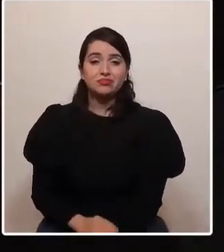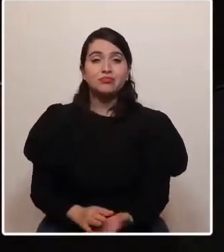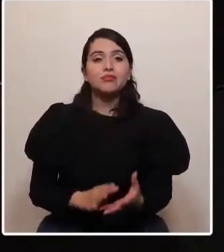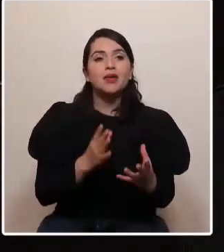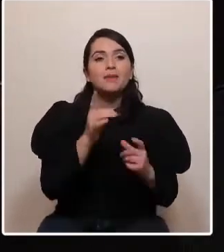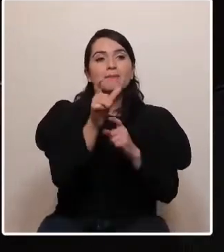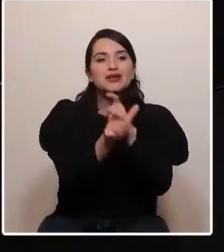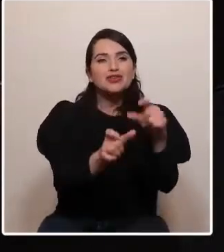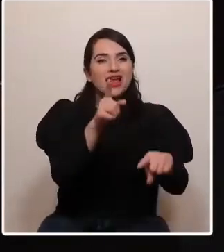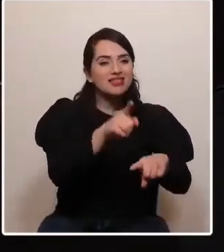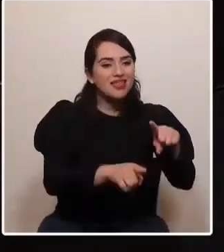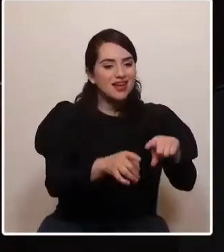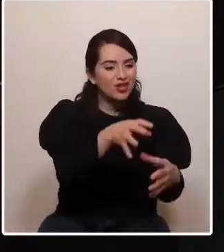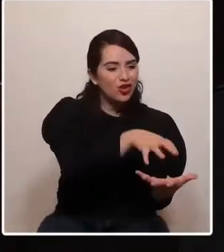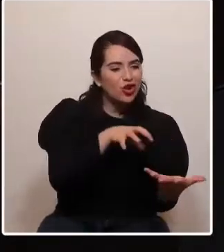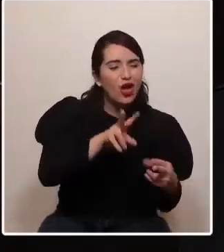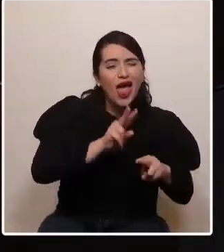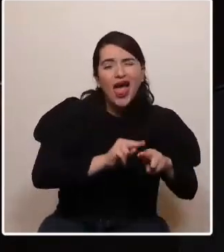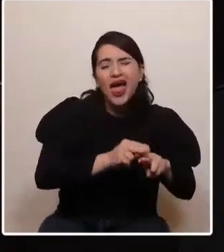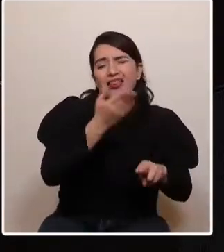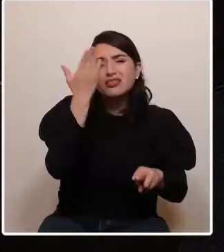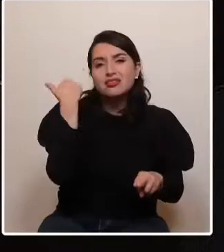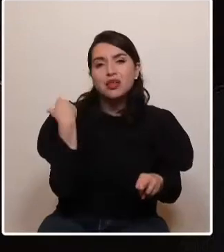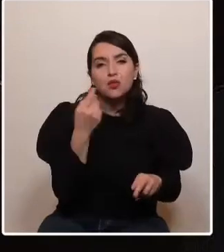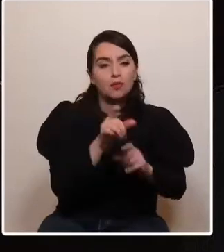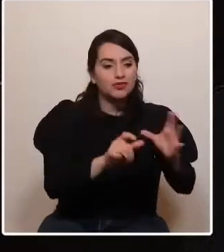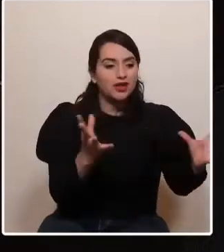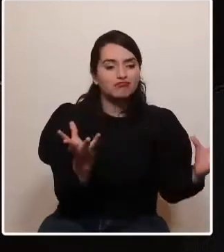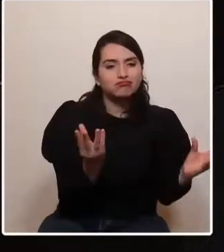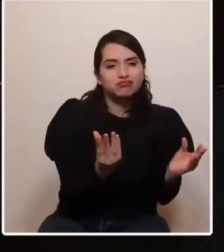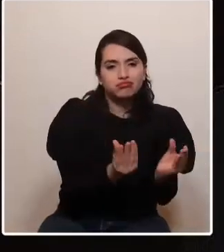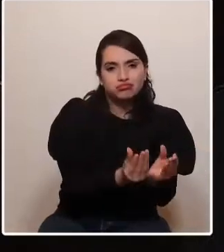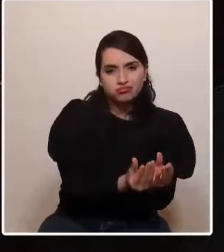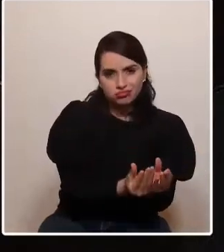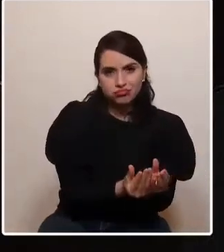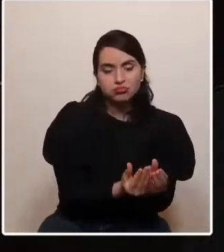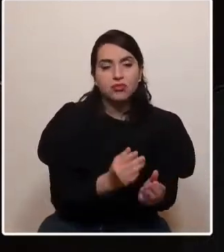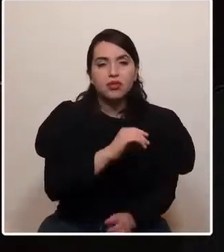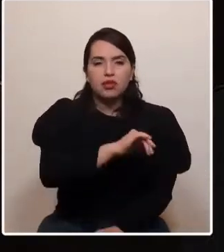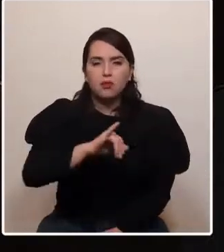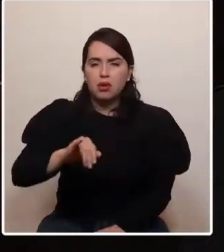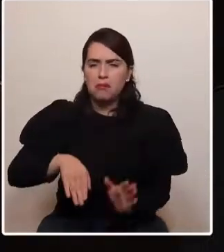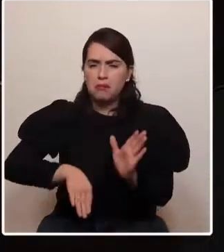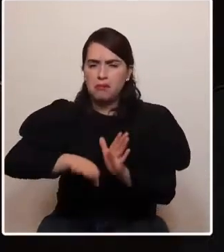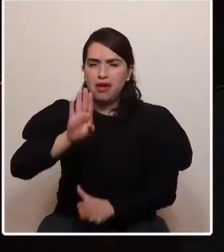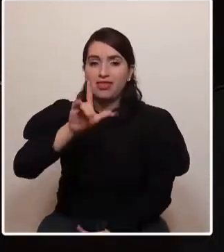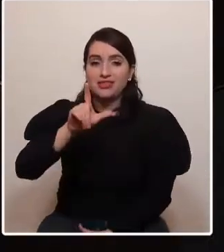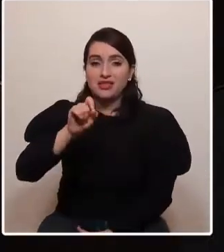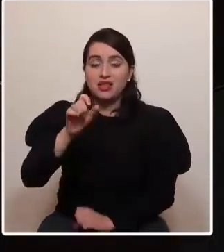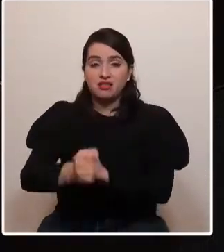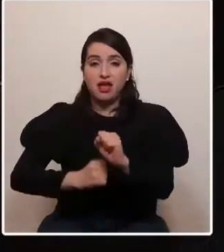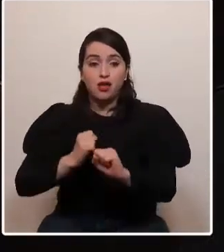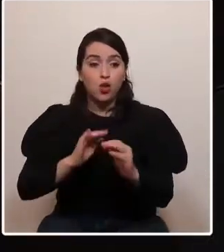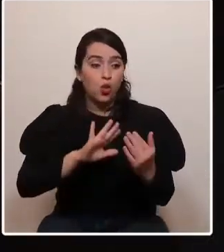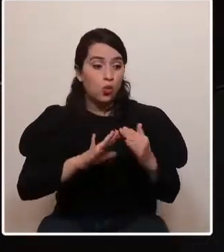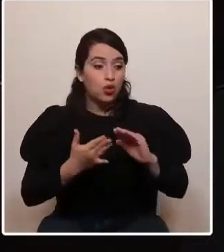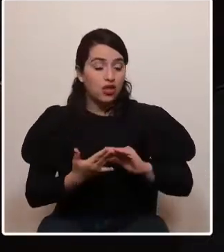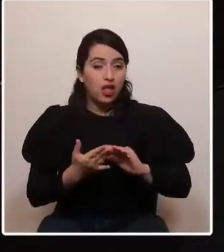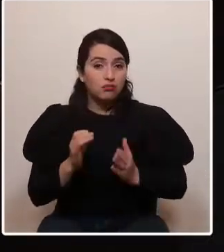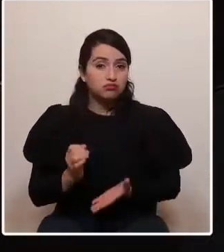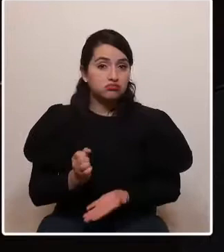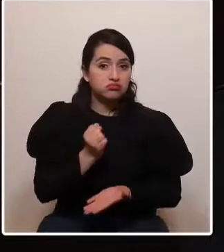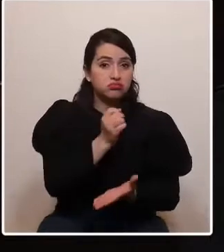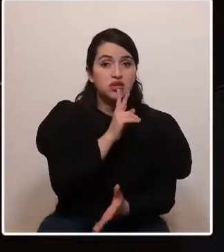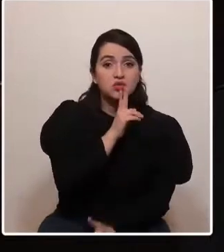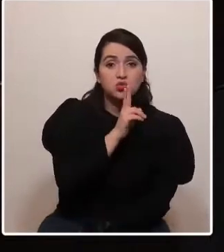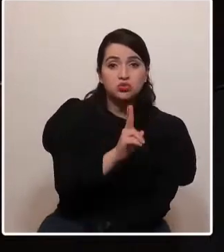de los territorios ancestrales. Después de más de 70 años de invertir en las comunidades, los